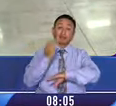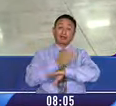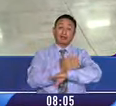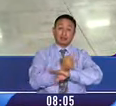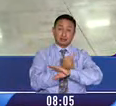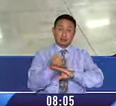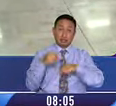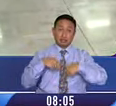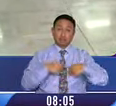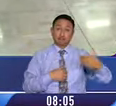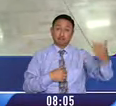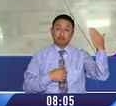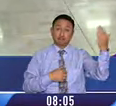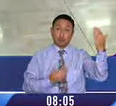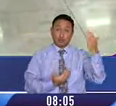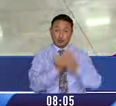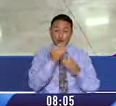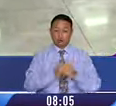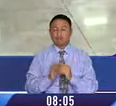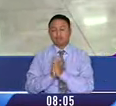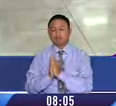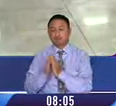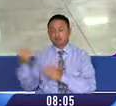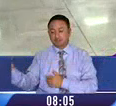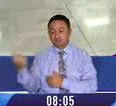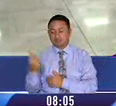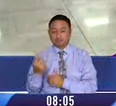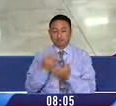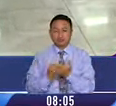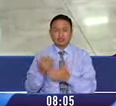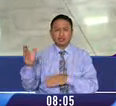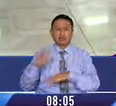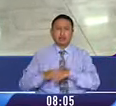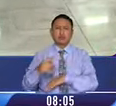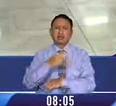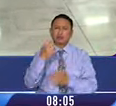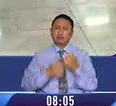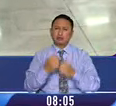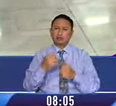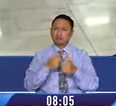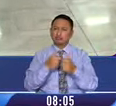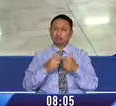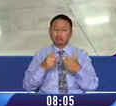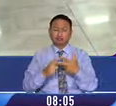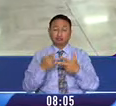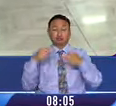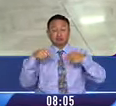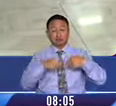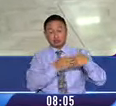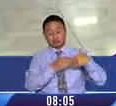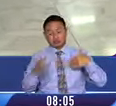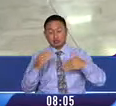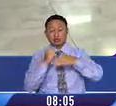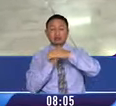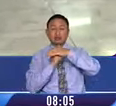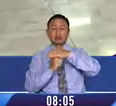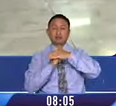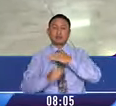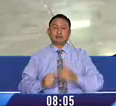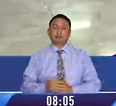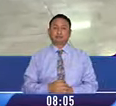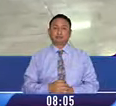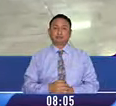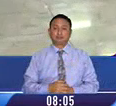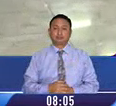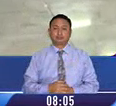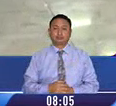anterior precisamente por el alcalde ante las constantes problemáticas que ha registrado durante esta operación comercial